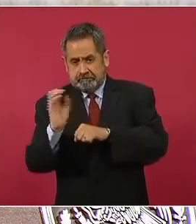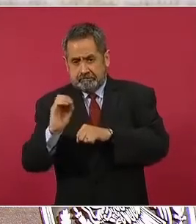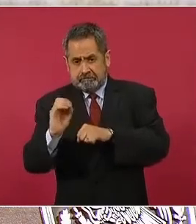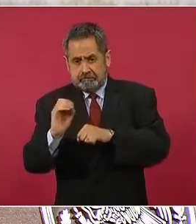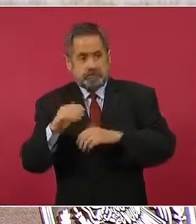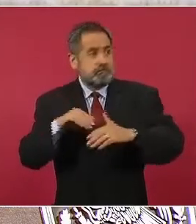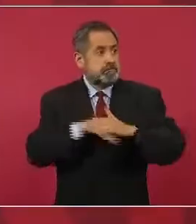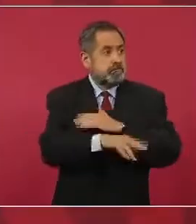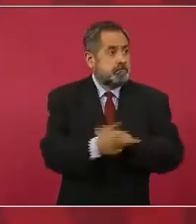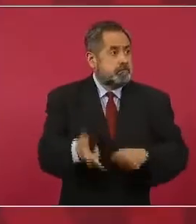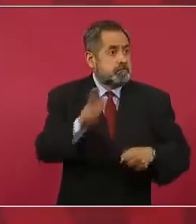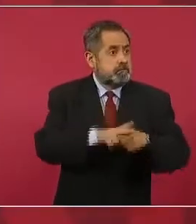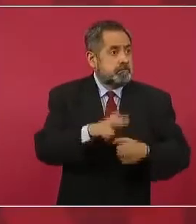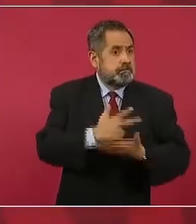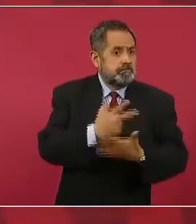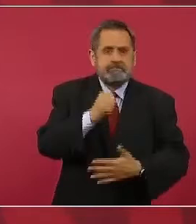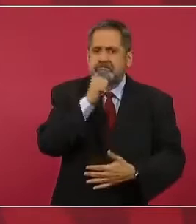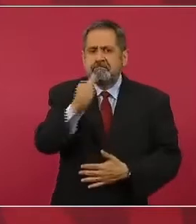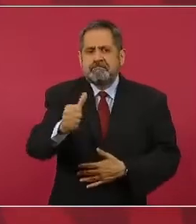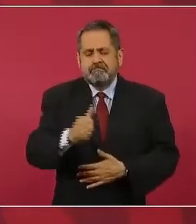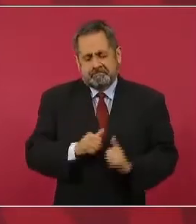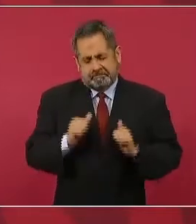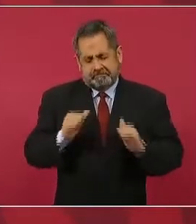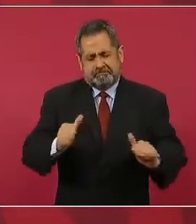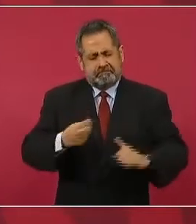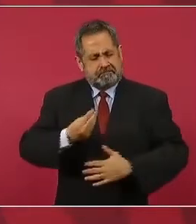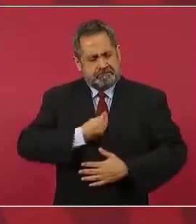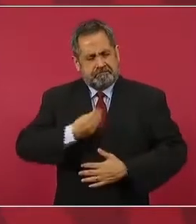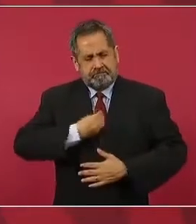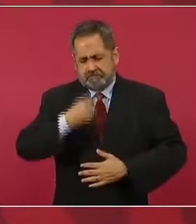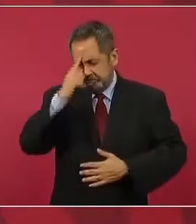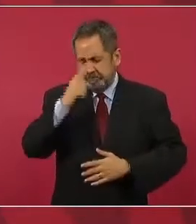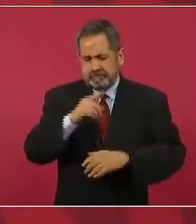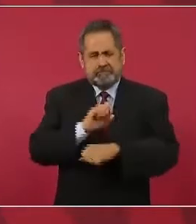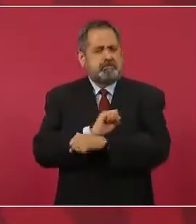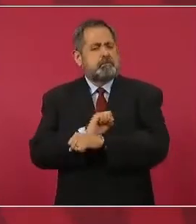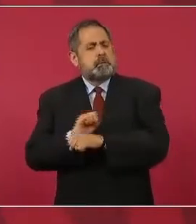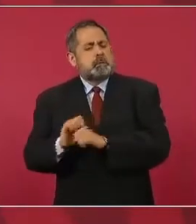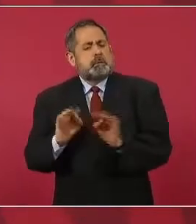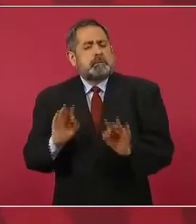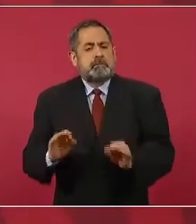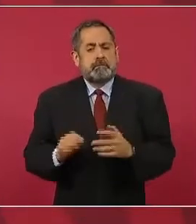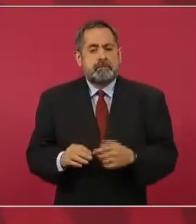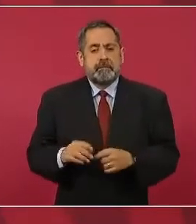tan dañina? Porque avanzamos en la vacunación.